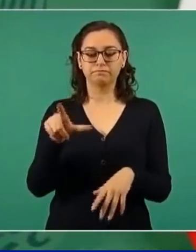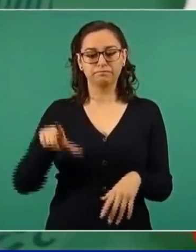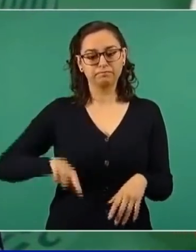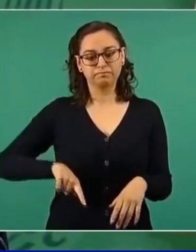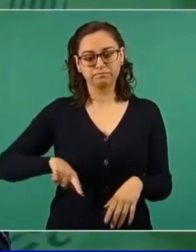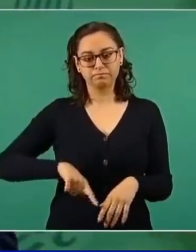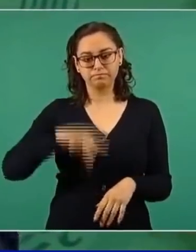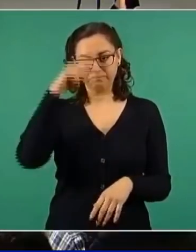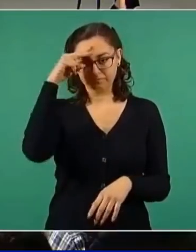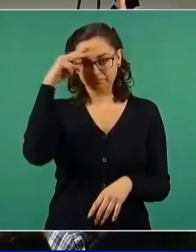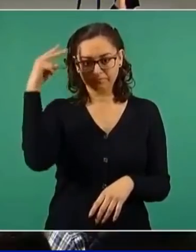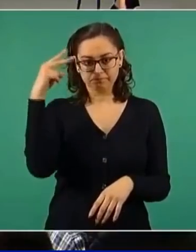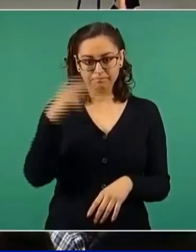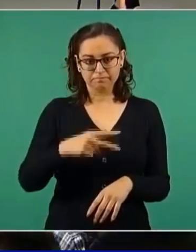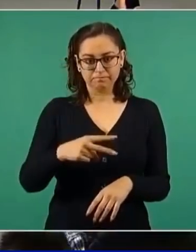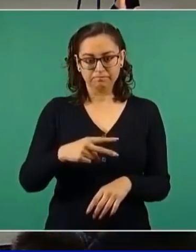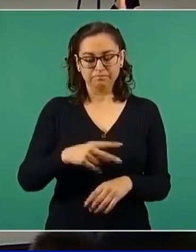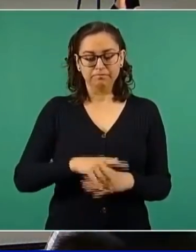Bueno,